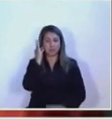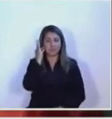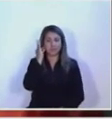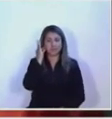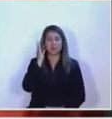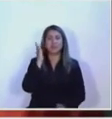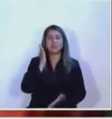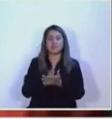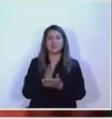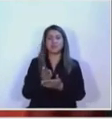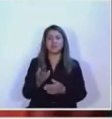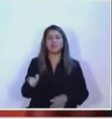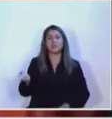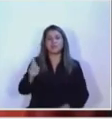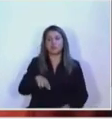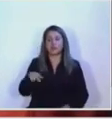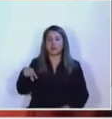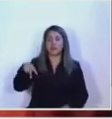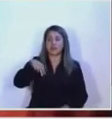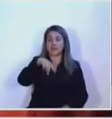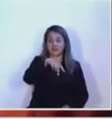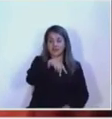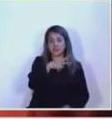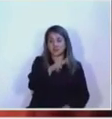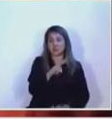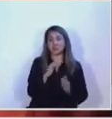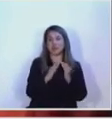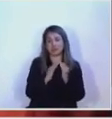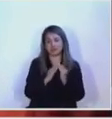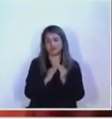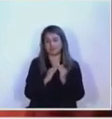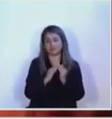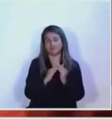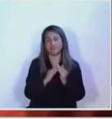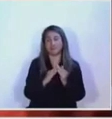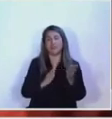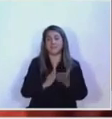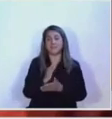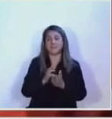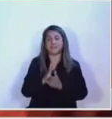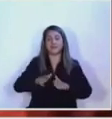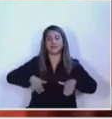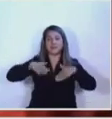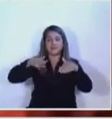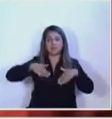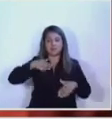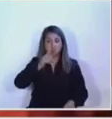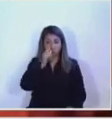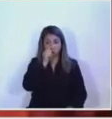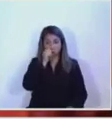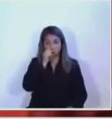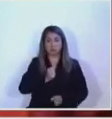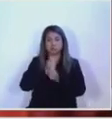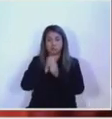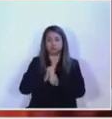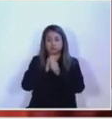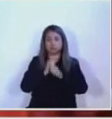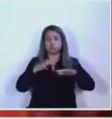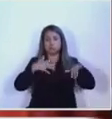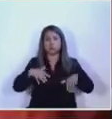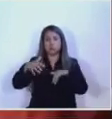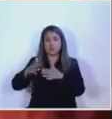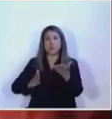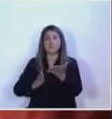debían regresar a pie a sus hogares. A partir del 19 de octubre, las movilizaciones ciudadanas comenzaron a replicarse